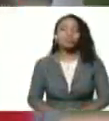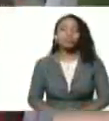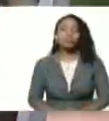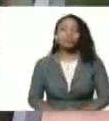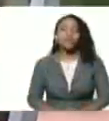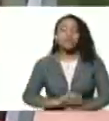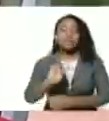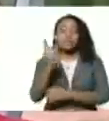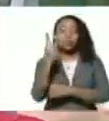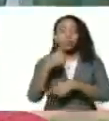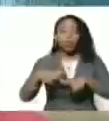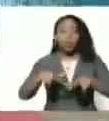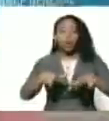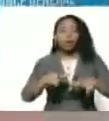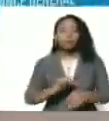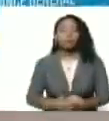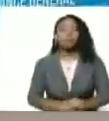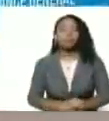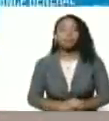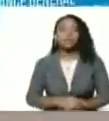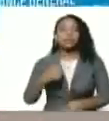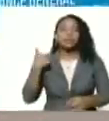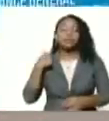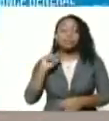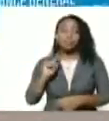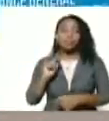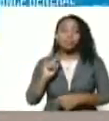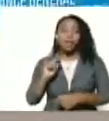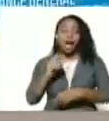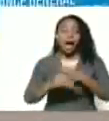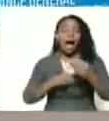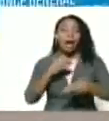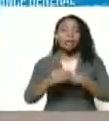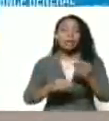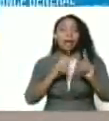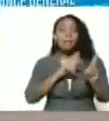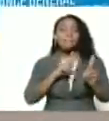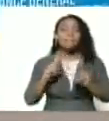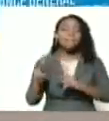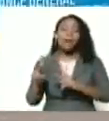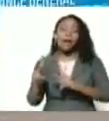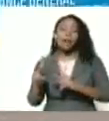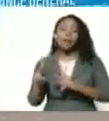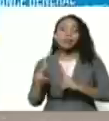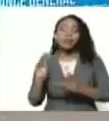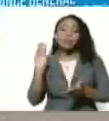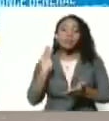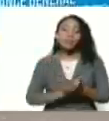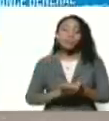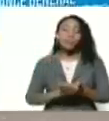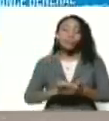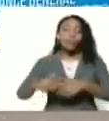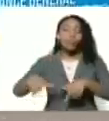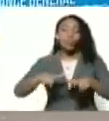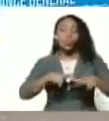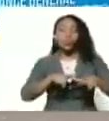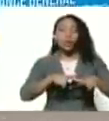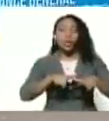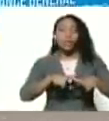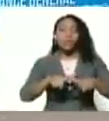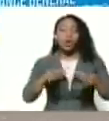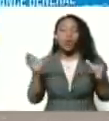En segundo lugar, tenemos que retomar el plan para el establecimiento de